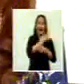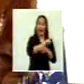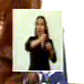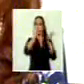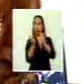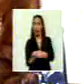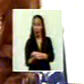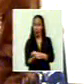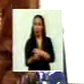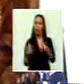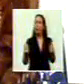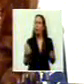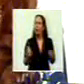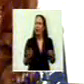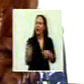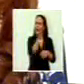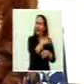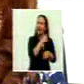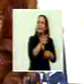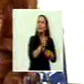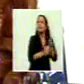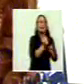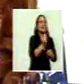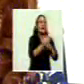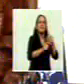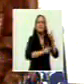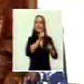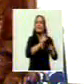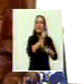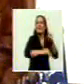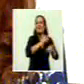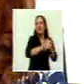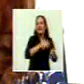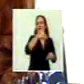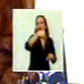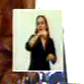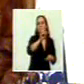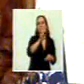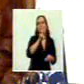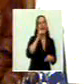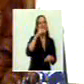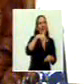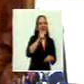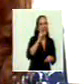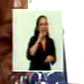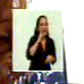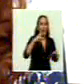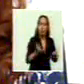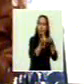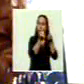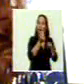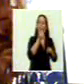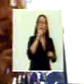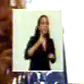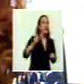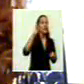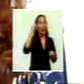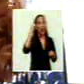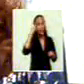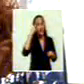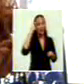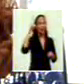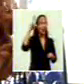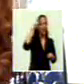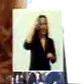empresa era una empresa familiar, de la familia Mariani, fundada en el año 1983.